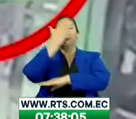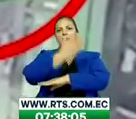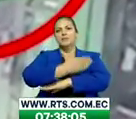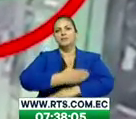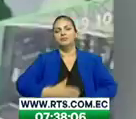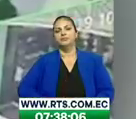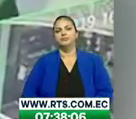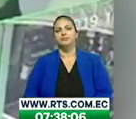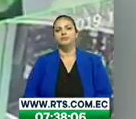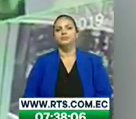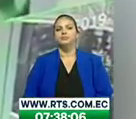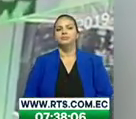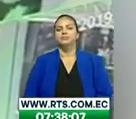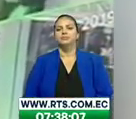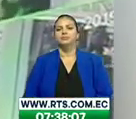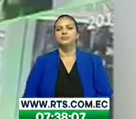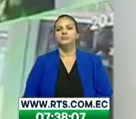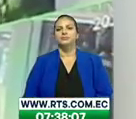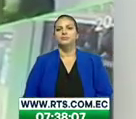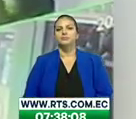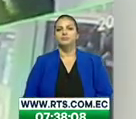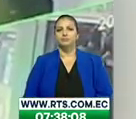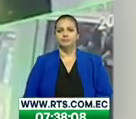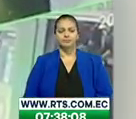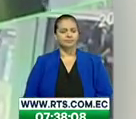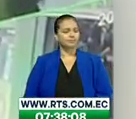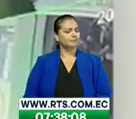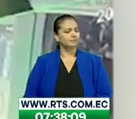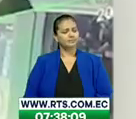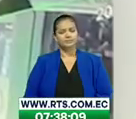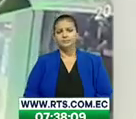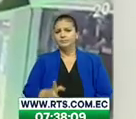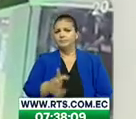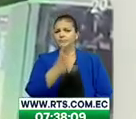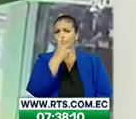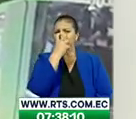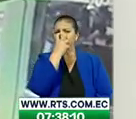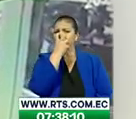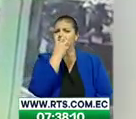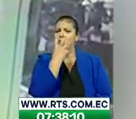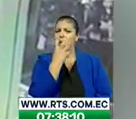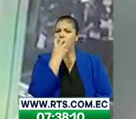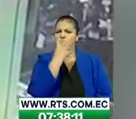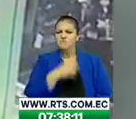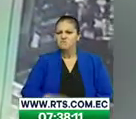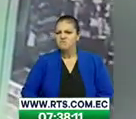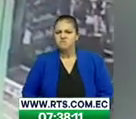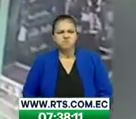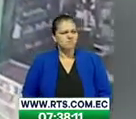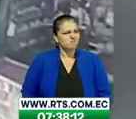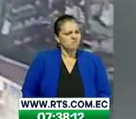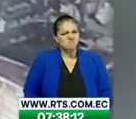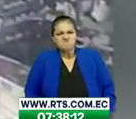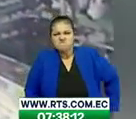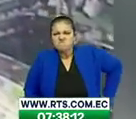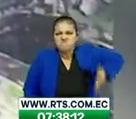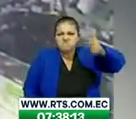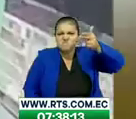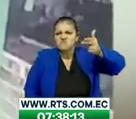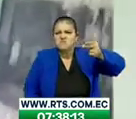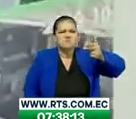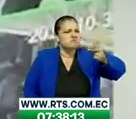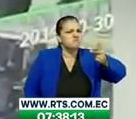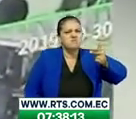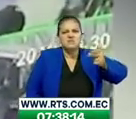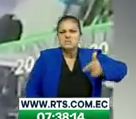Empalme, provincia del Guayas. Entran con alevosía, con mucha vehemencia, no les importa